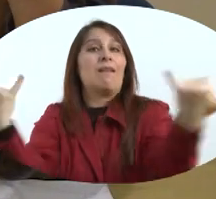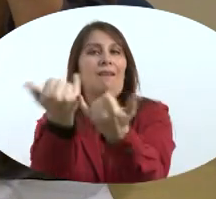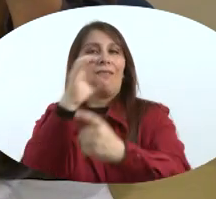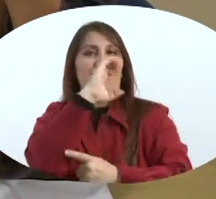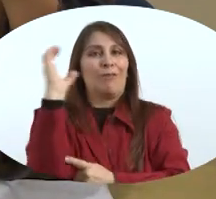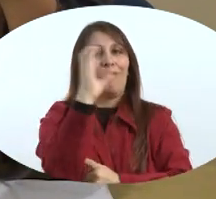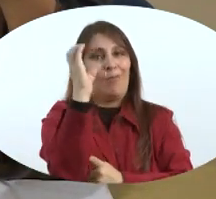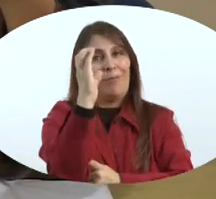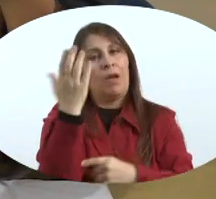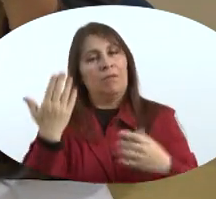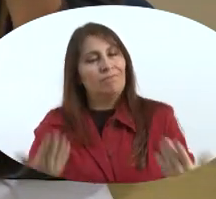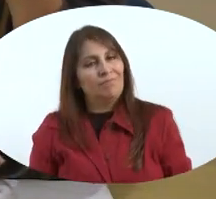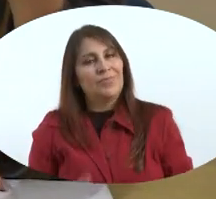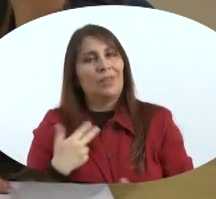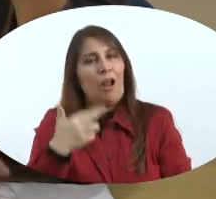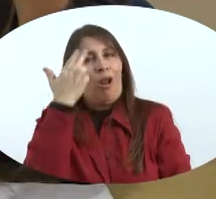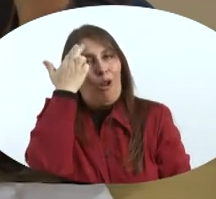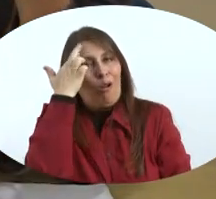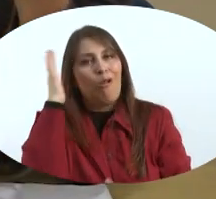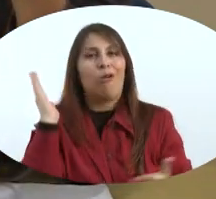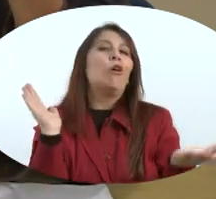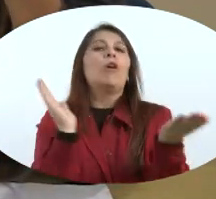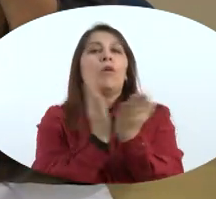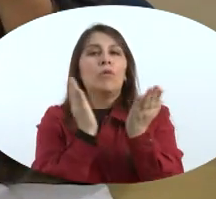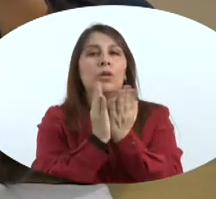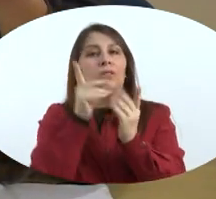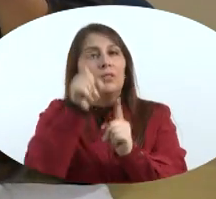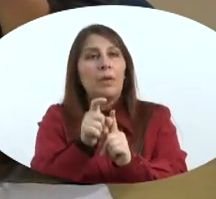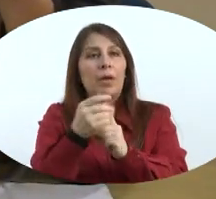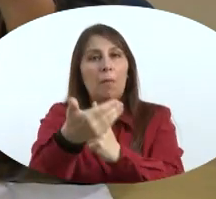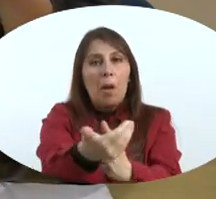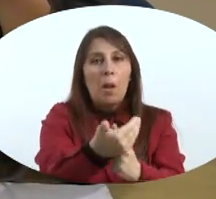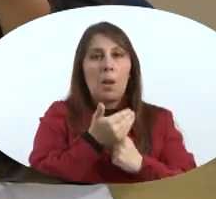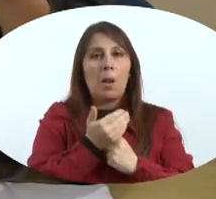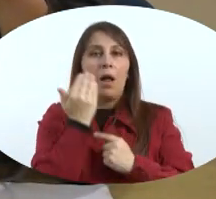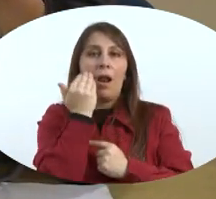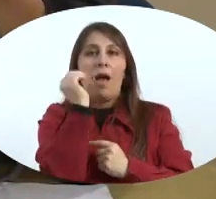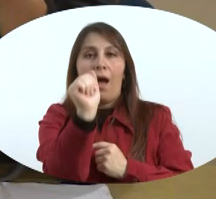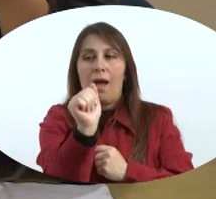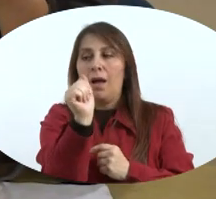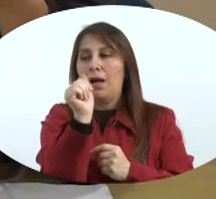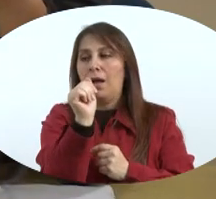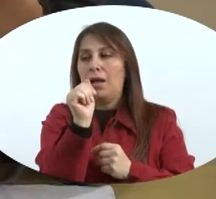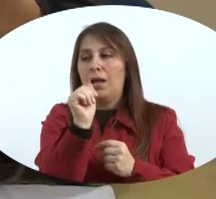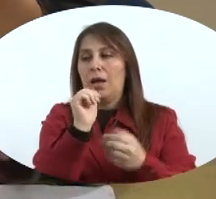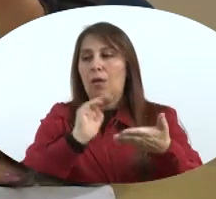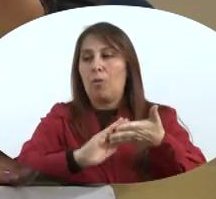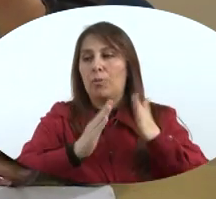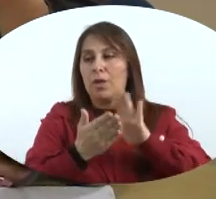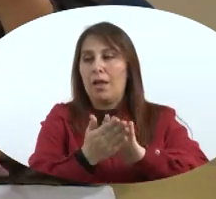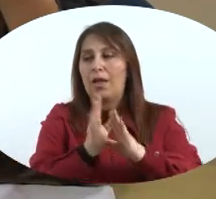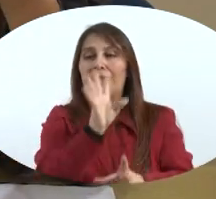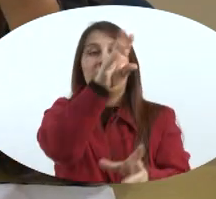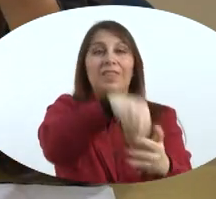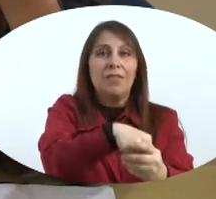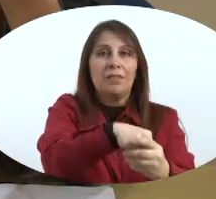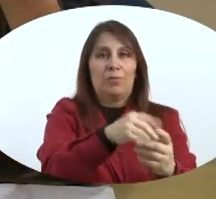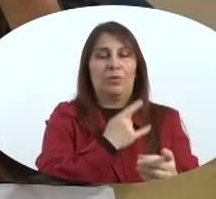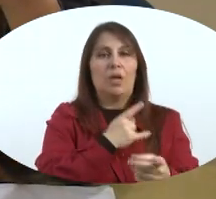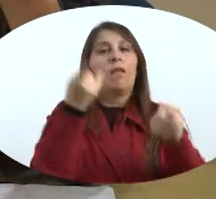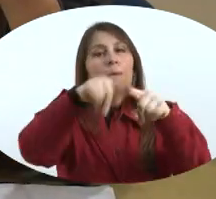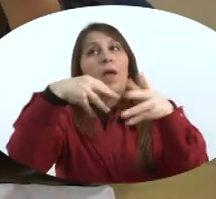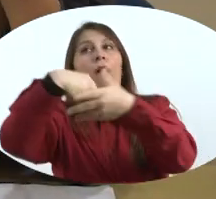educación también debe ser en el sentido proteger a las mujeres de nuestra comunidad dentro y fuera de la universidad